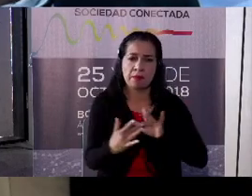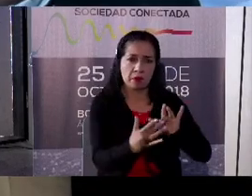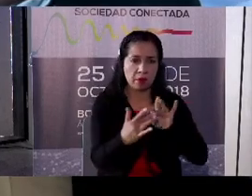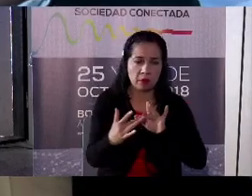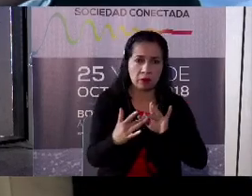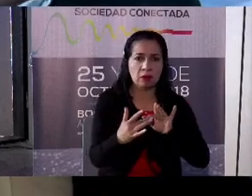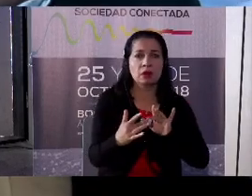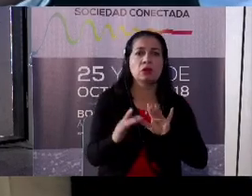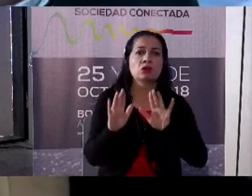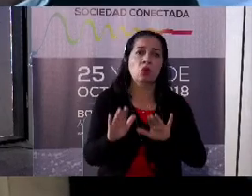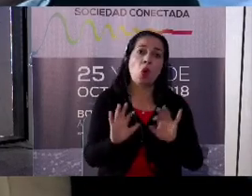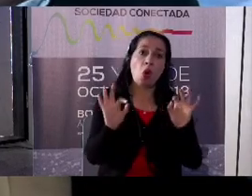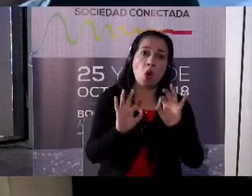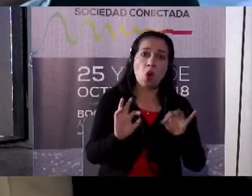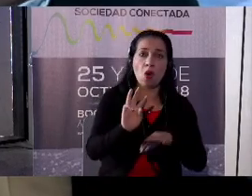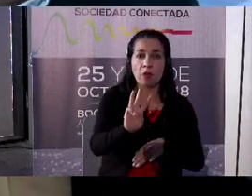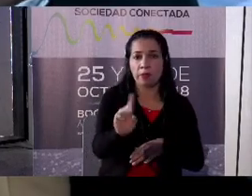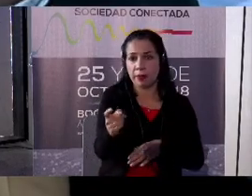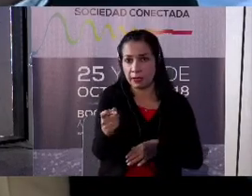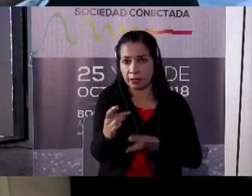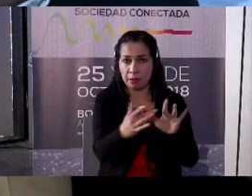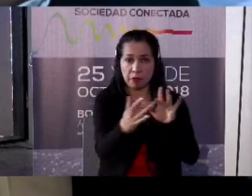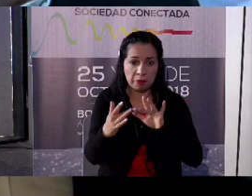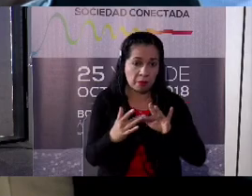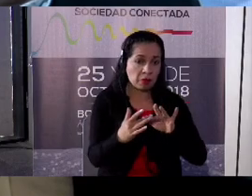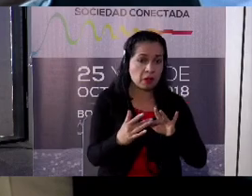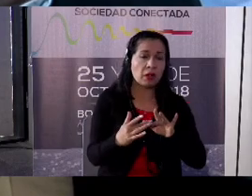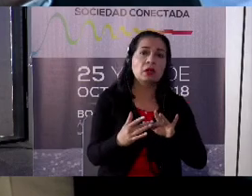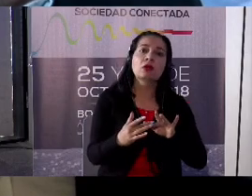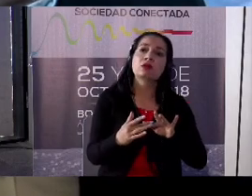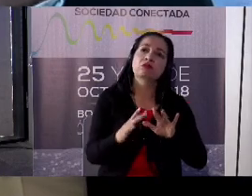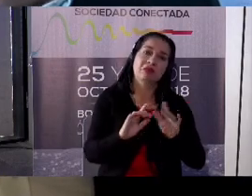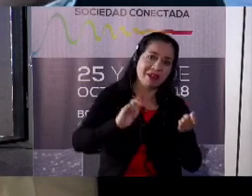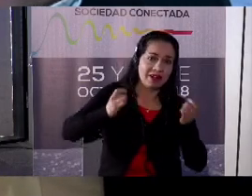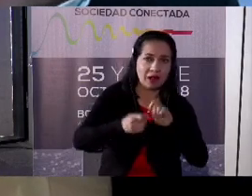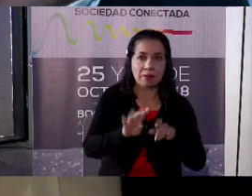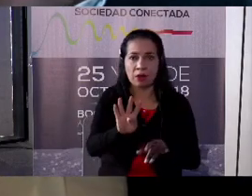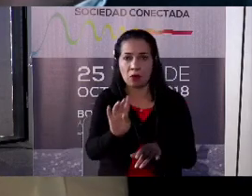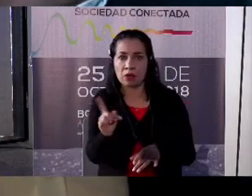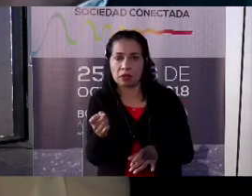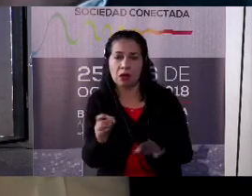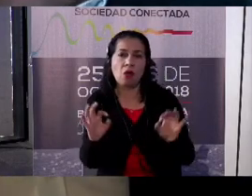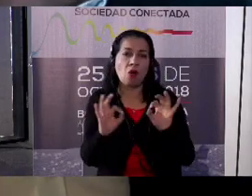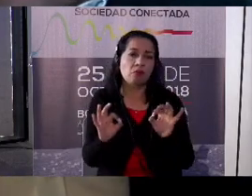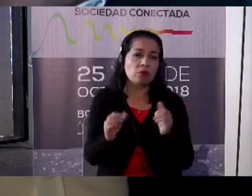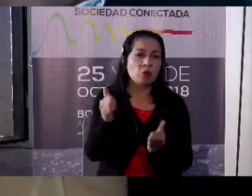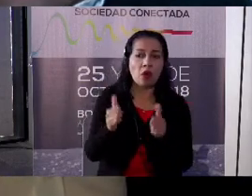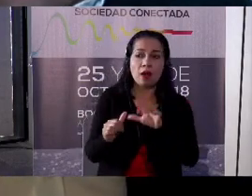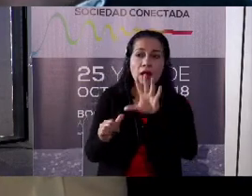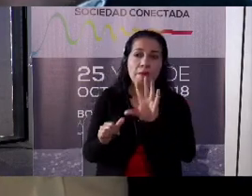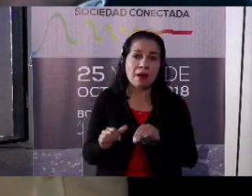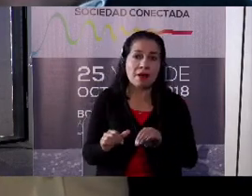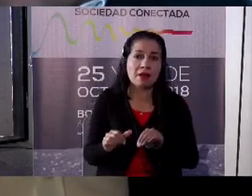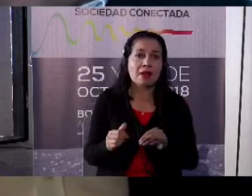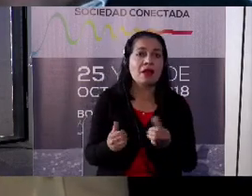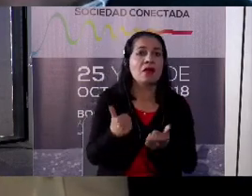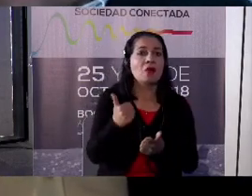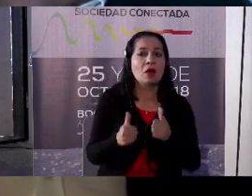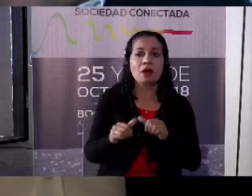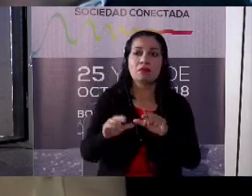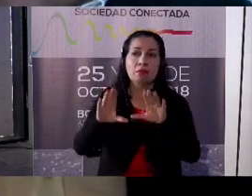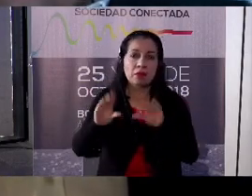2g entonces 3g que es datos se puede hacer con 4G o al revés no algunos como qualcom prefiere que apaguen este 2g